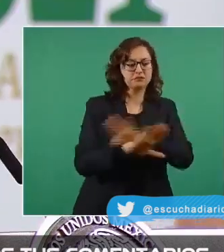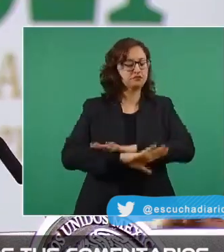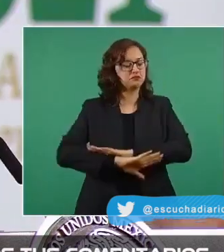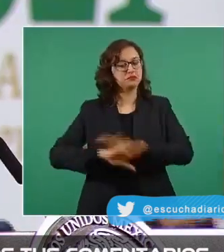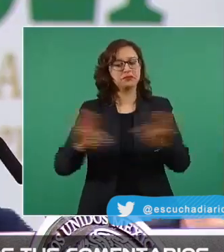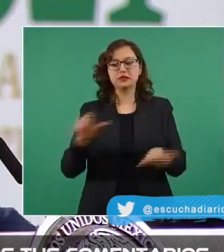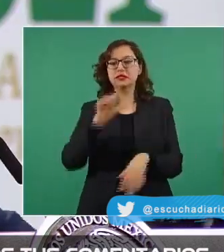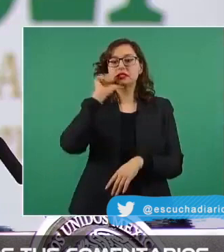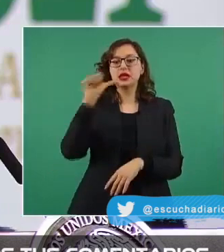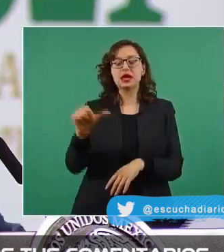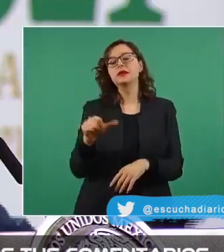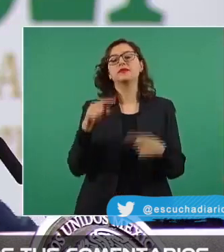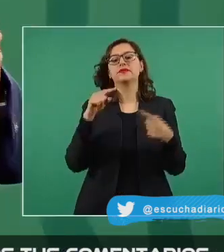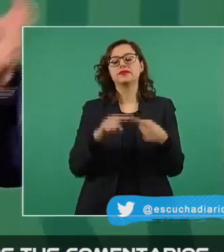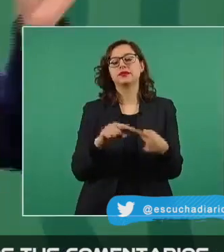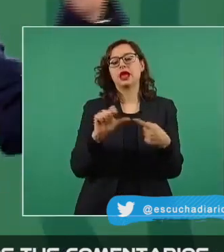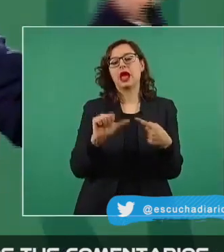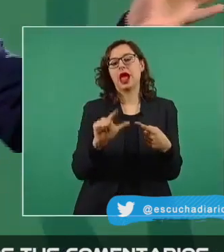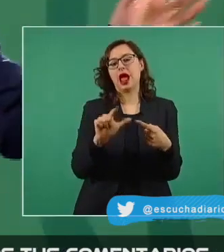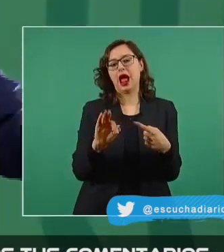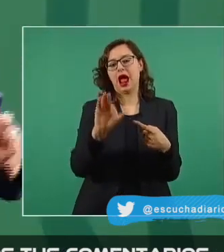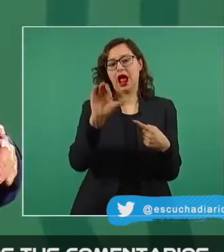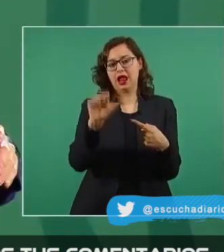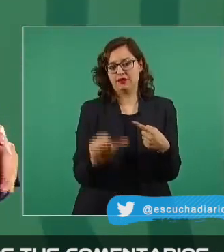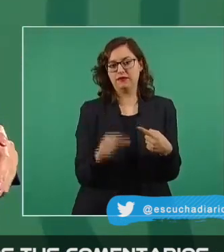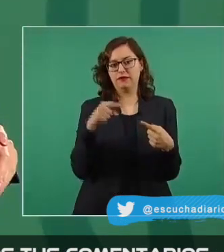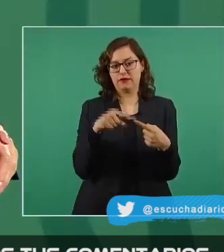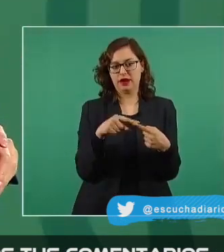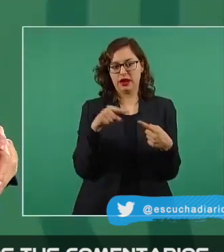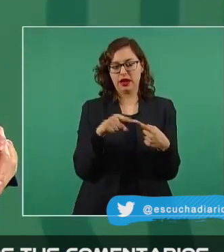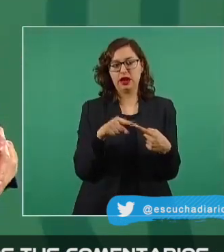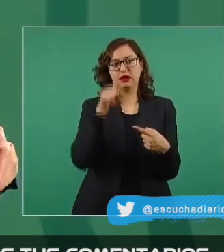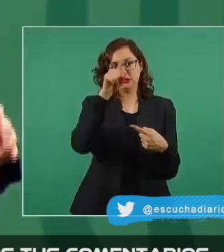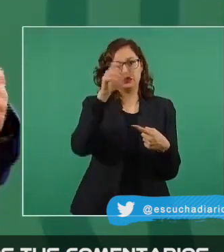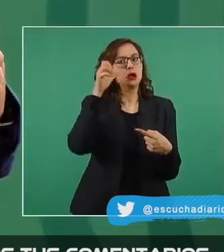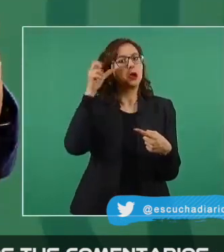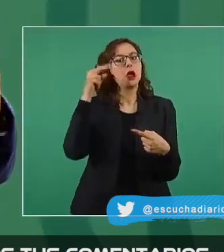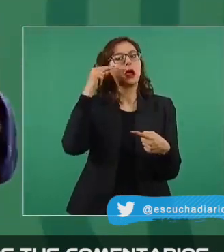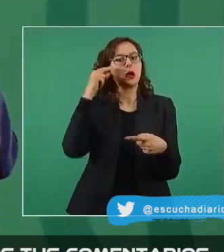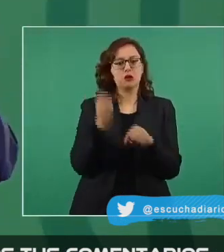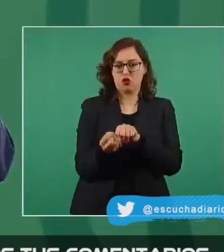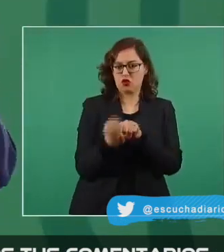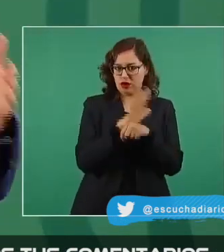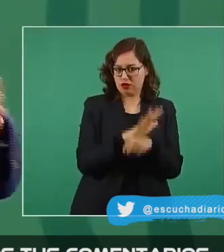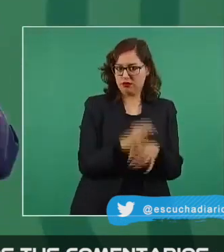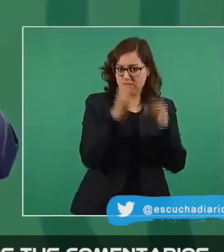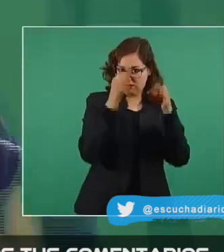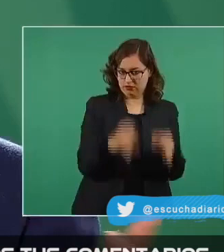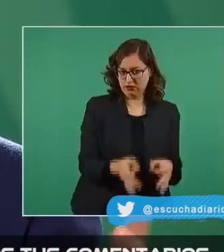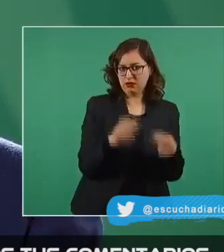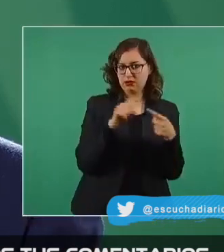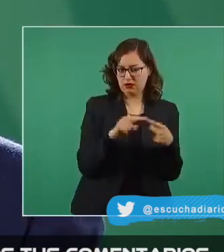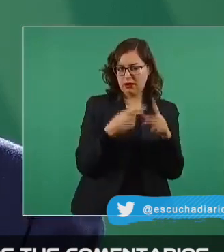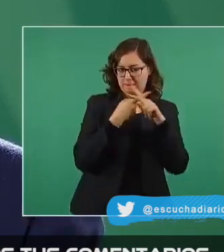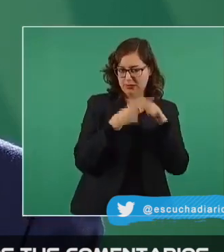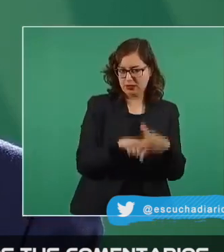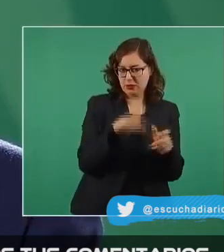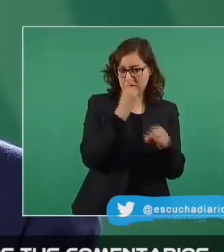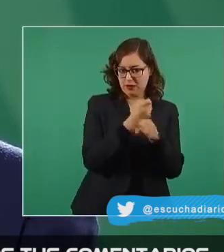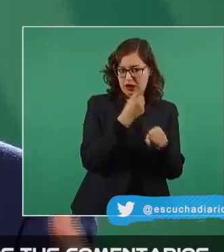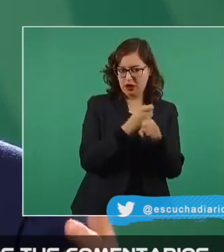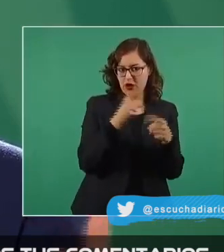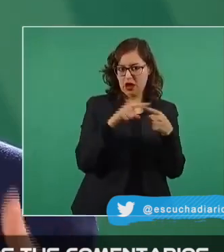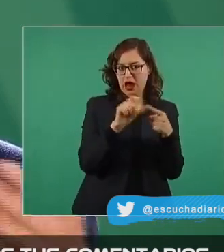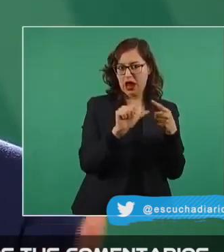Veracruz, Sonora y San Luis Potosí, que en conjunto conforman más de 2/3 de todos los casos acumulados registrados en el país,